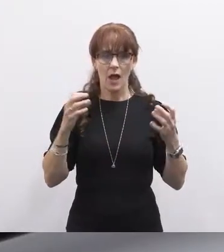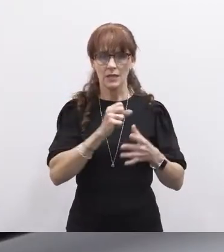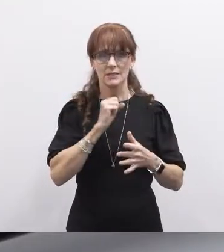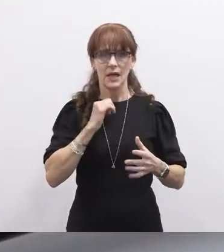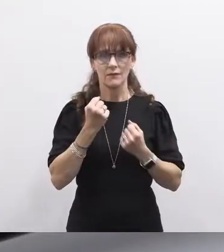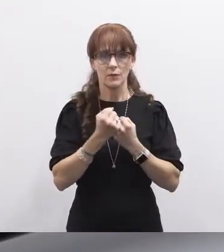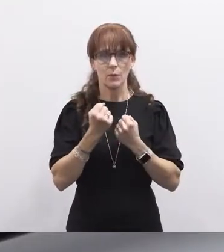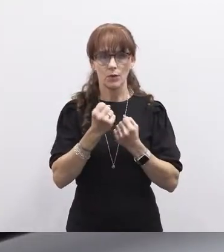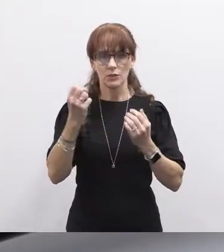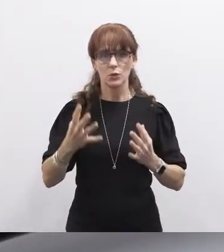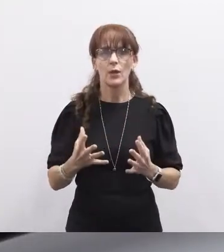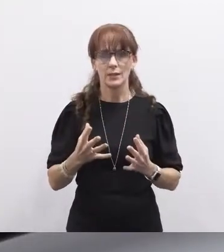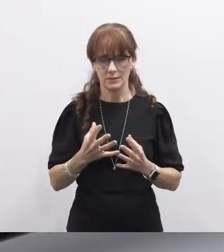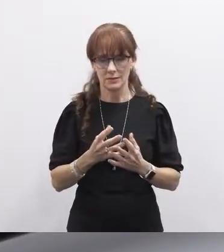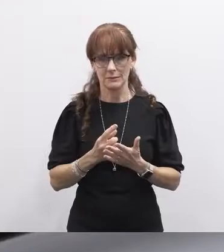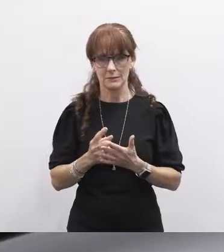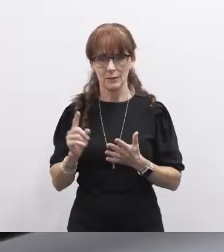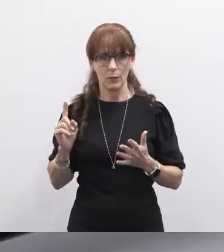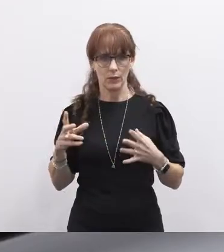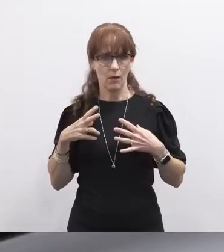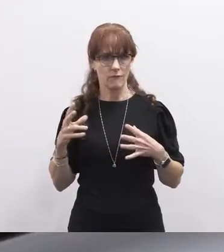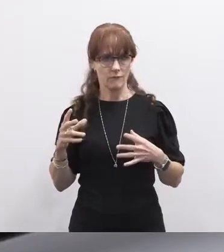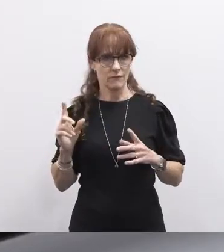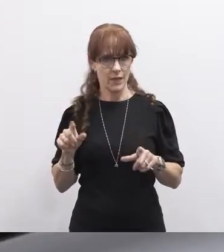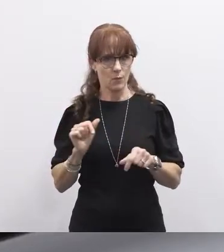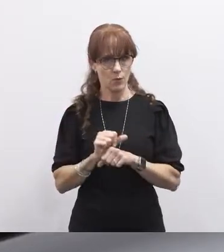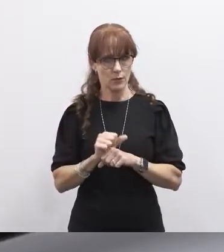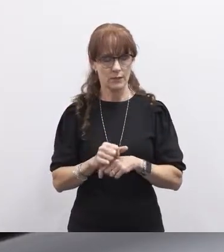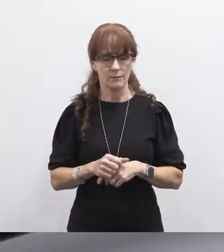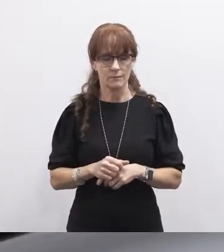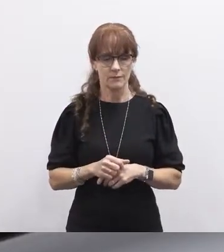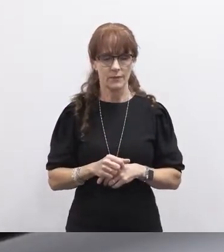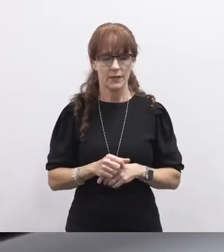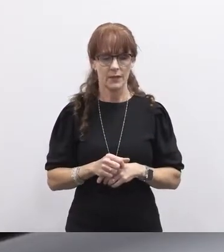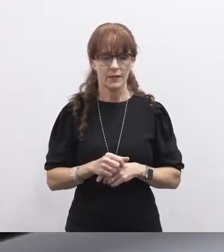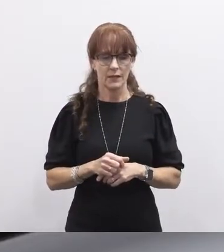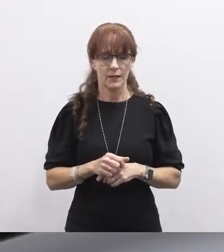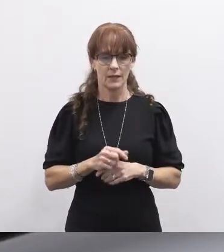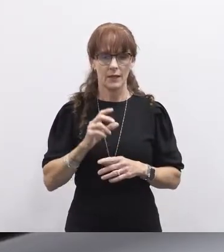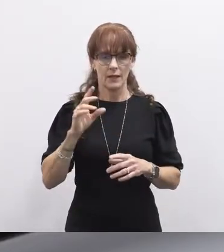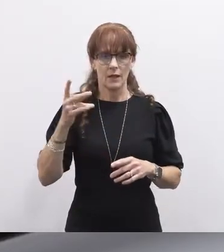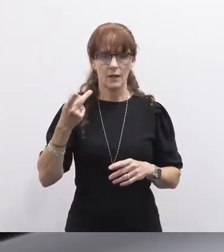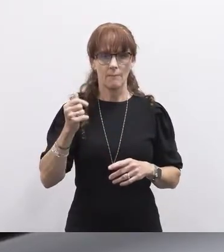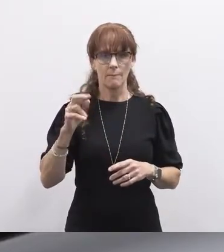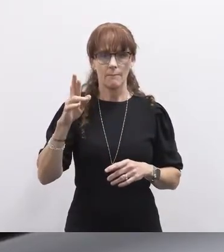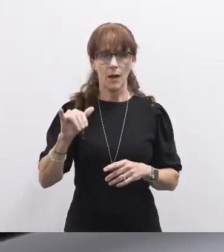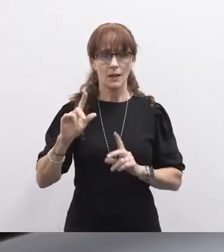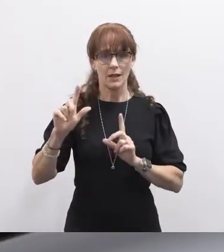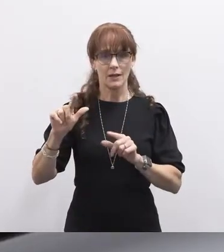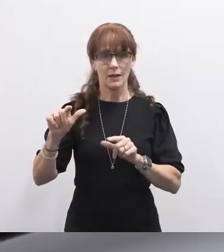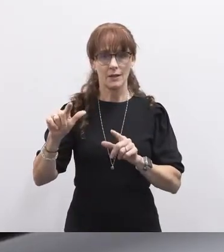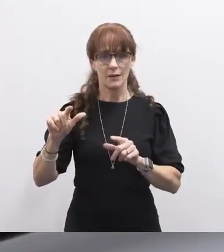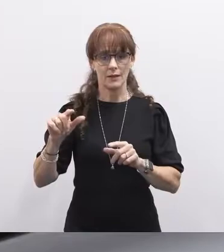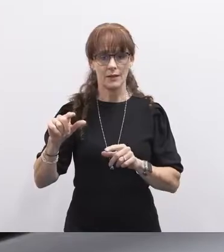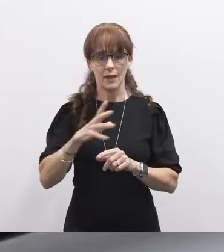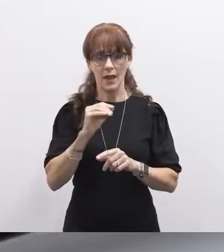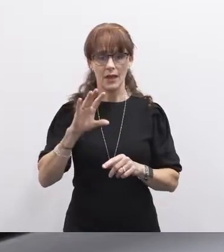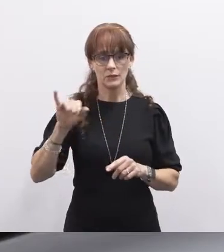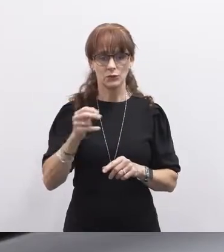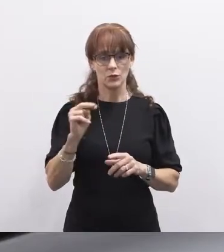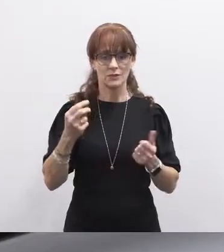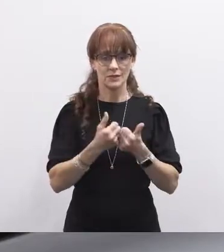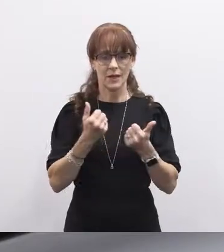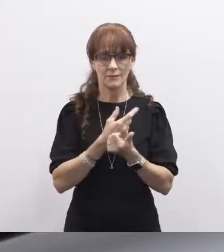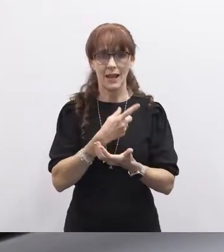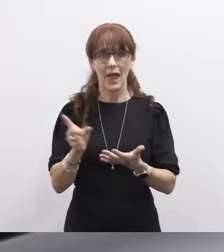sin reconocer, especialmente la semana donde muchas personas estaban descansando y ellos estaban apoyando.